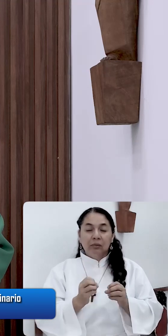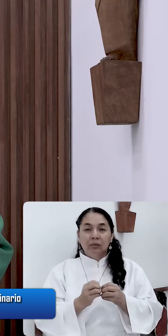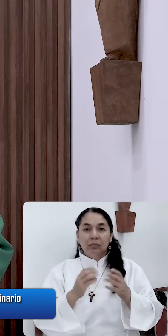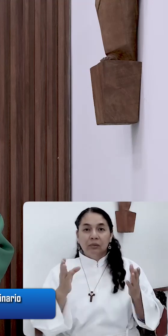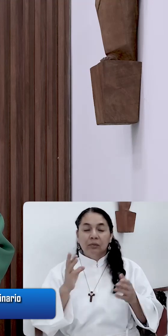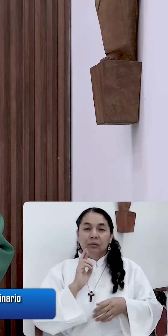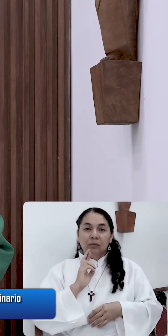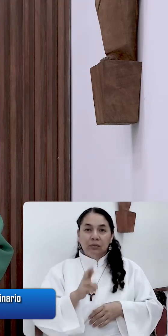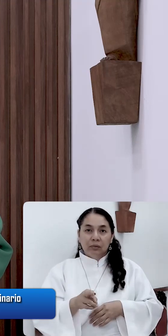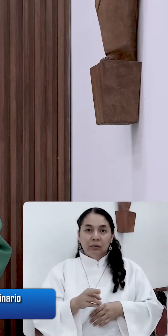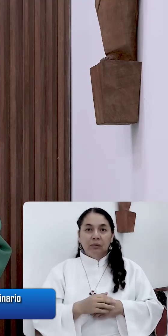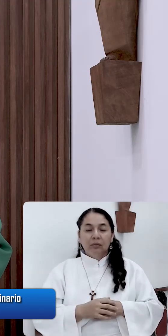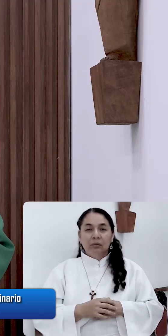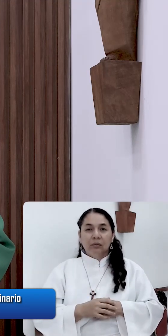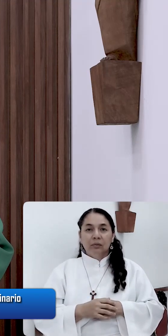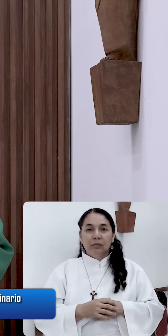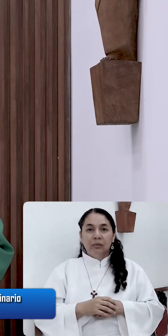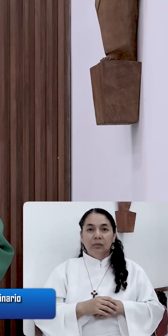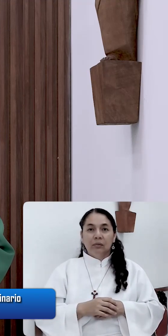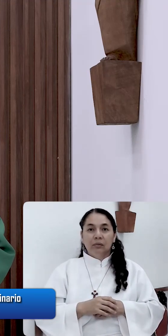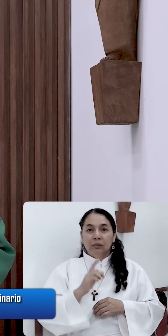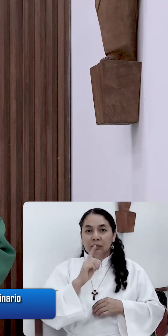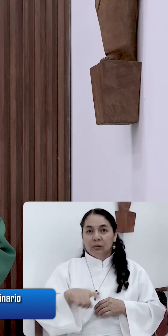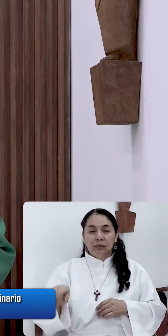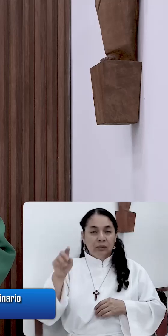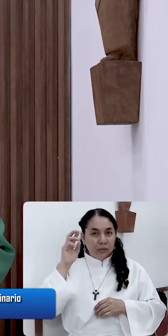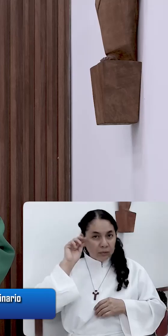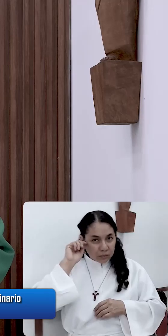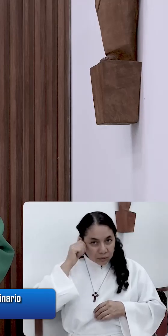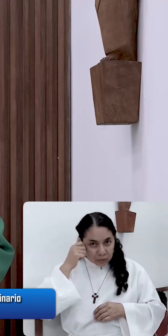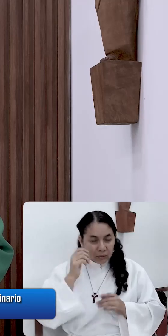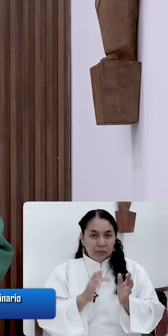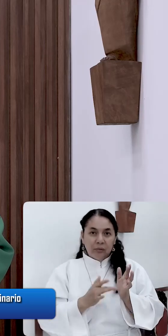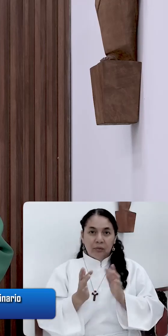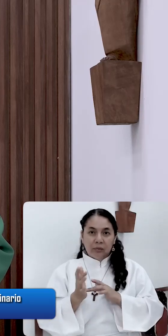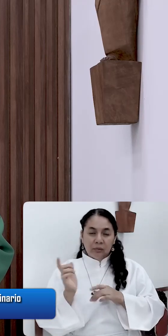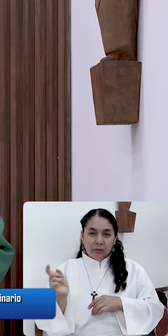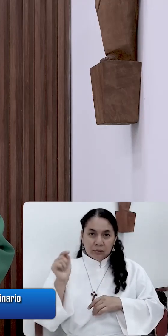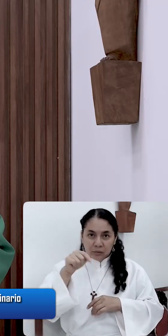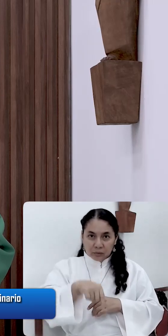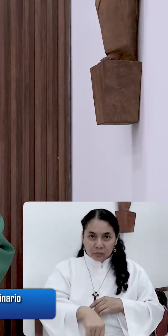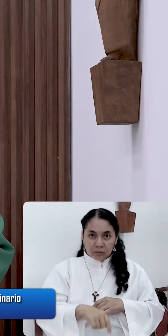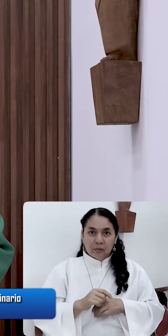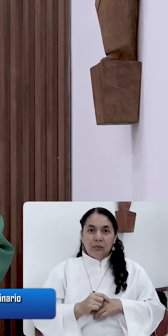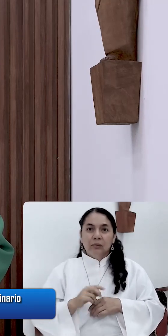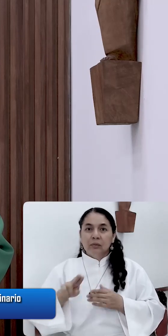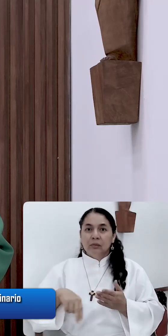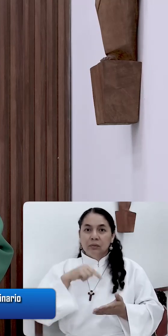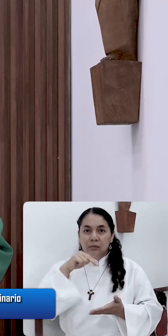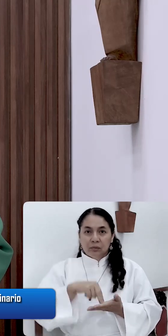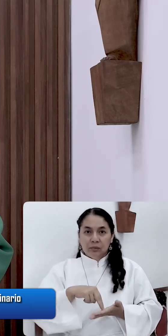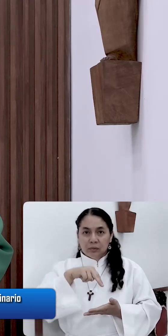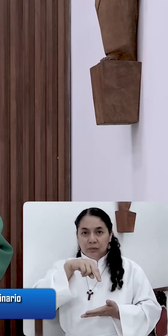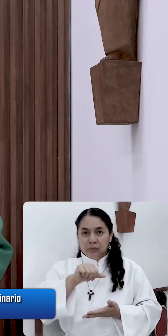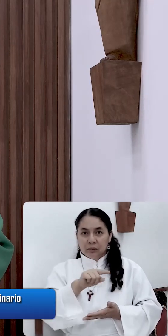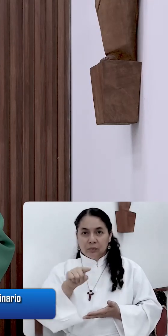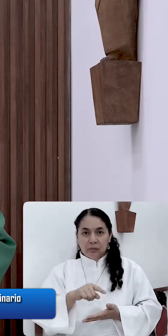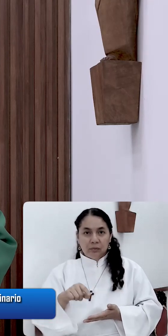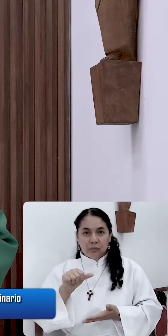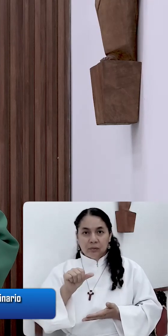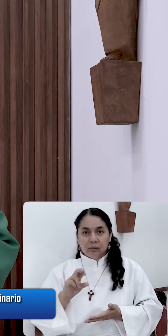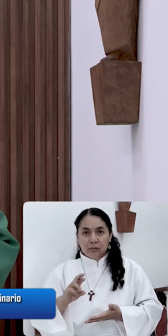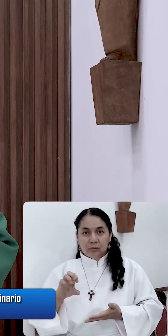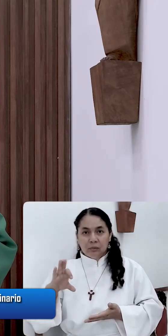respuestas. Ustedes recuerdan que cuando Jesús llegó a Nazaret, a su tierra,